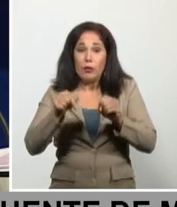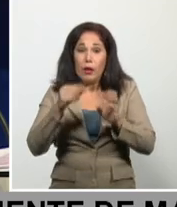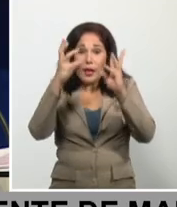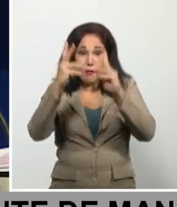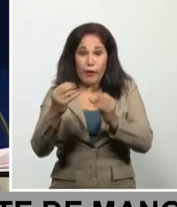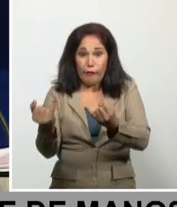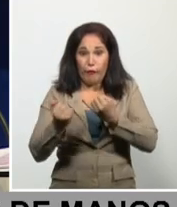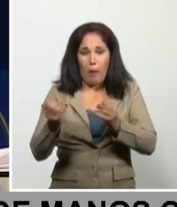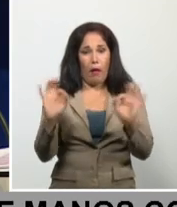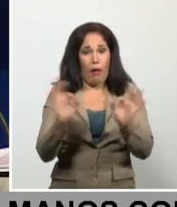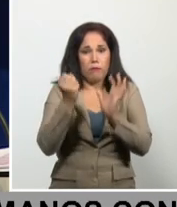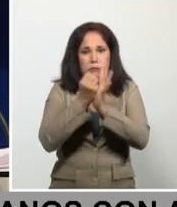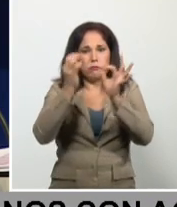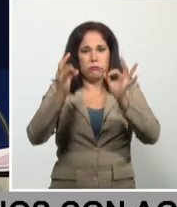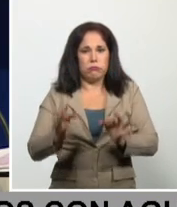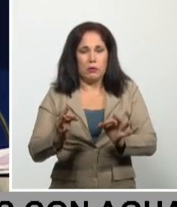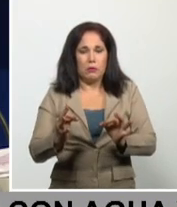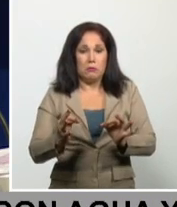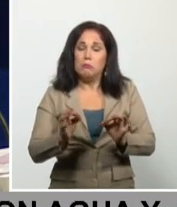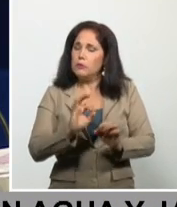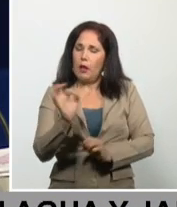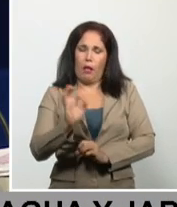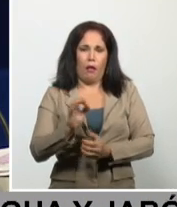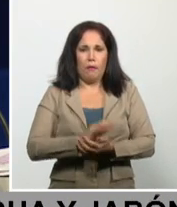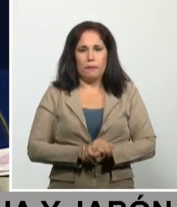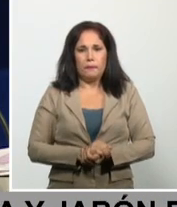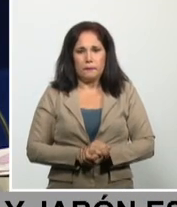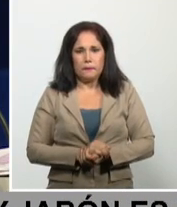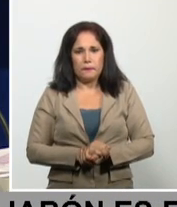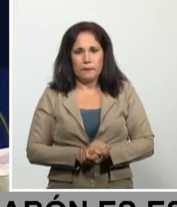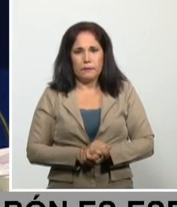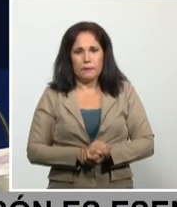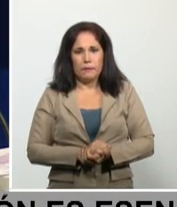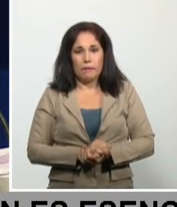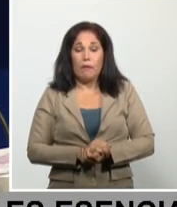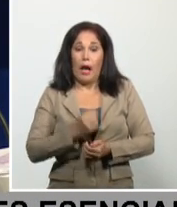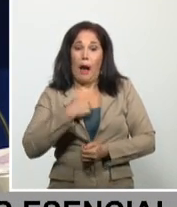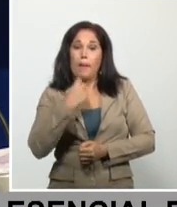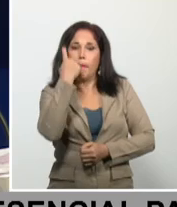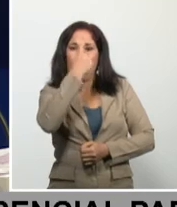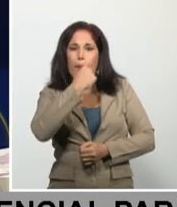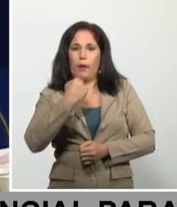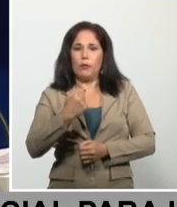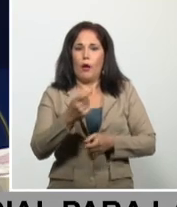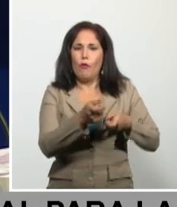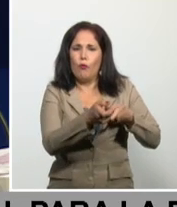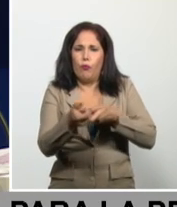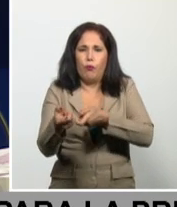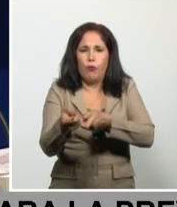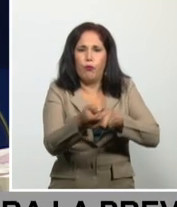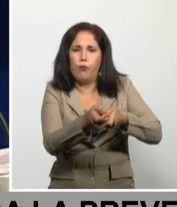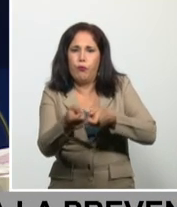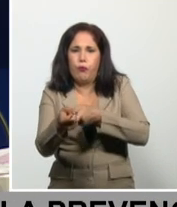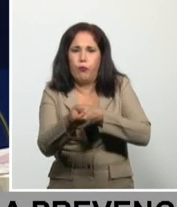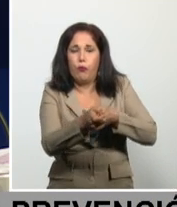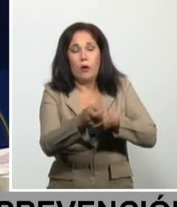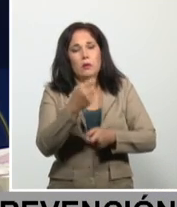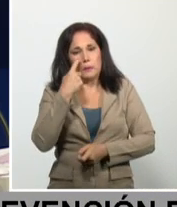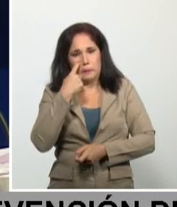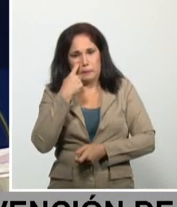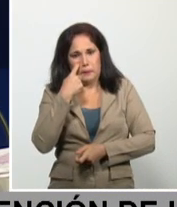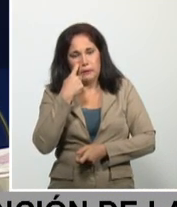fuentes de infección, o sea, que transmitan la enfermedad. Me han preguntado la fumigación. Miren,